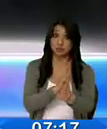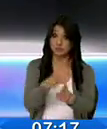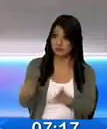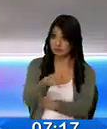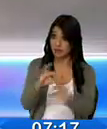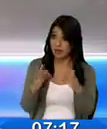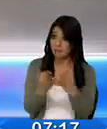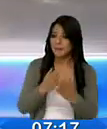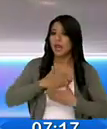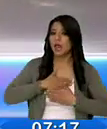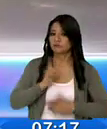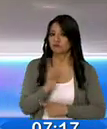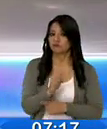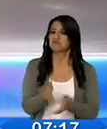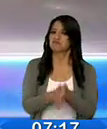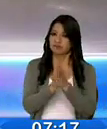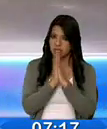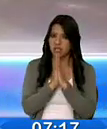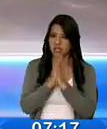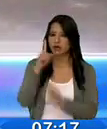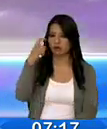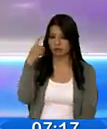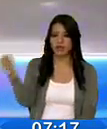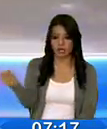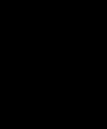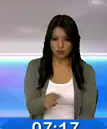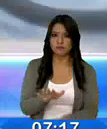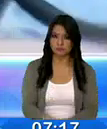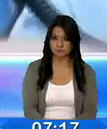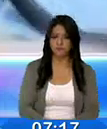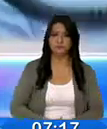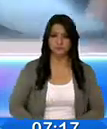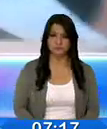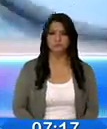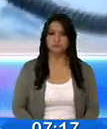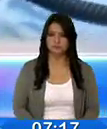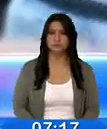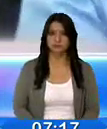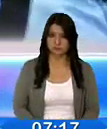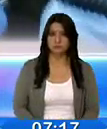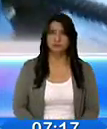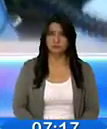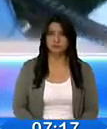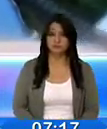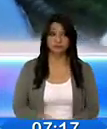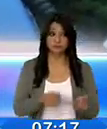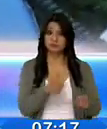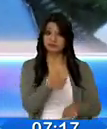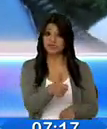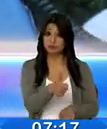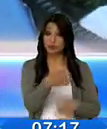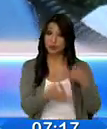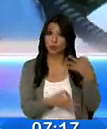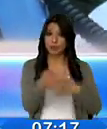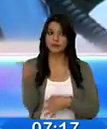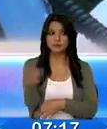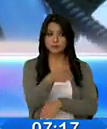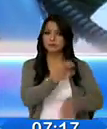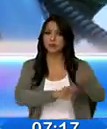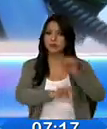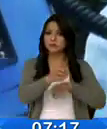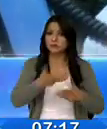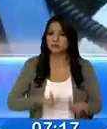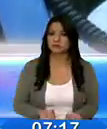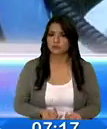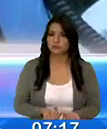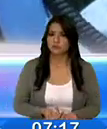los familiares que exigen la presencia del gobierno en territorio. De la valoración que han realizado los jueces, se ha